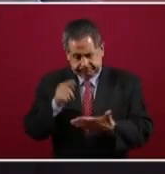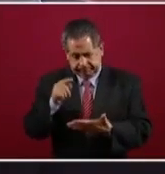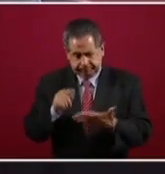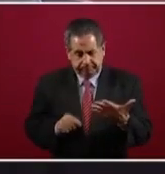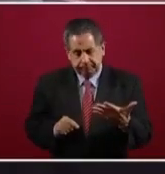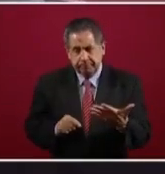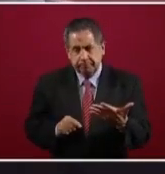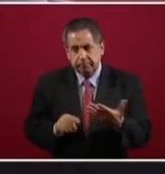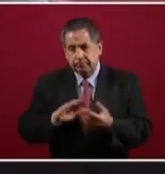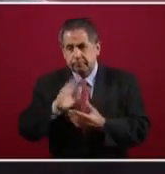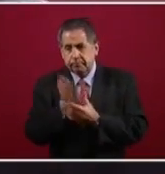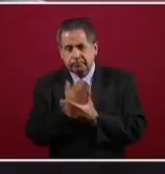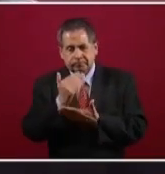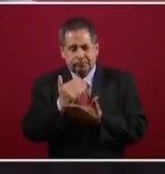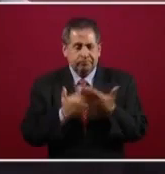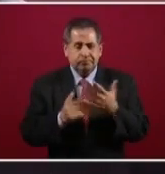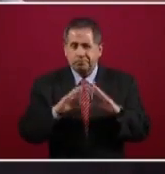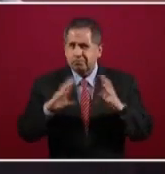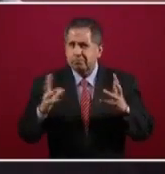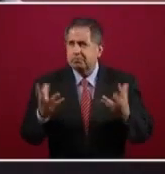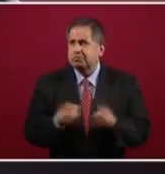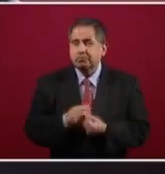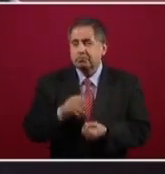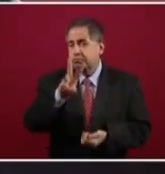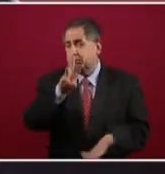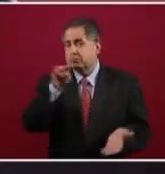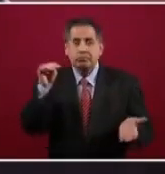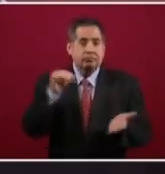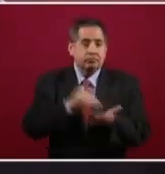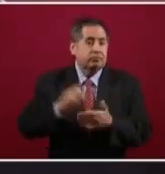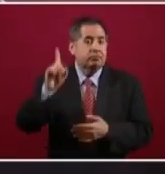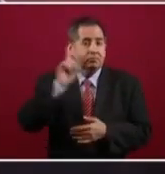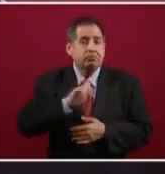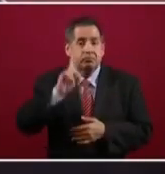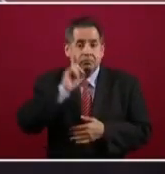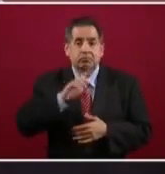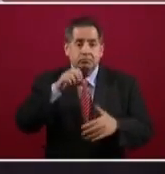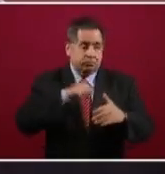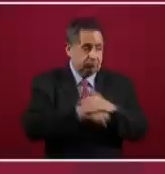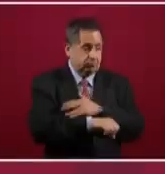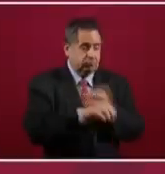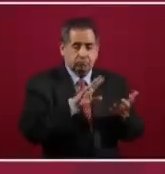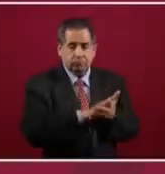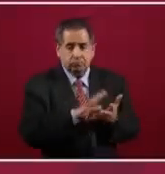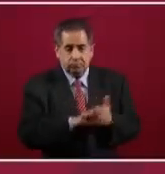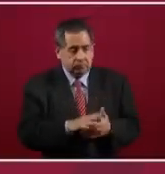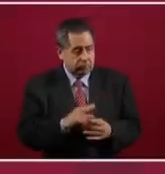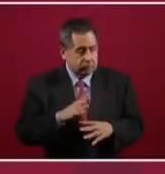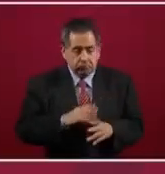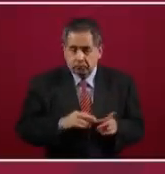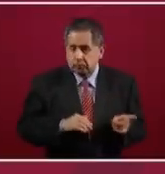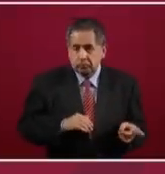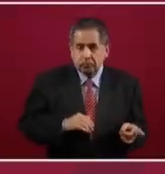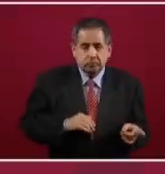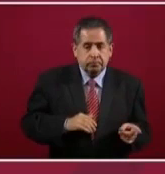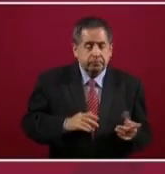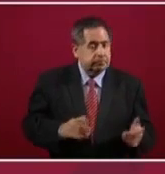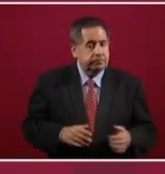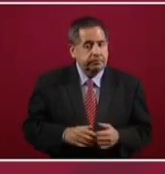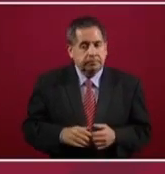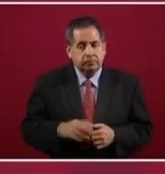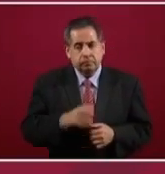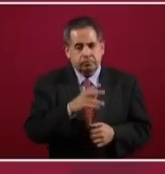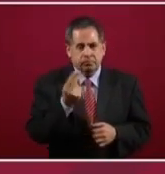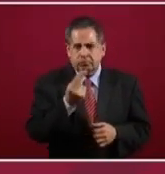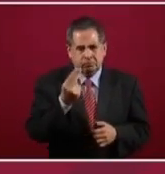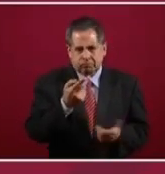un expediente de más de 3,000 mujeres presas que no tienen por qué